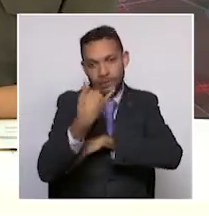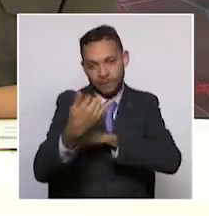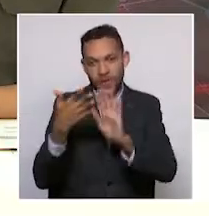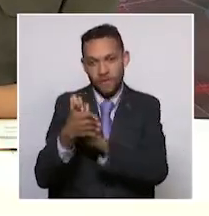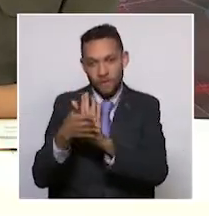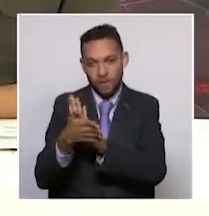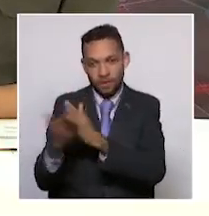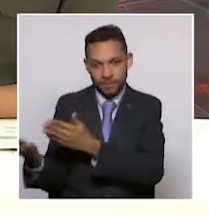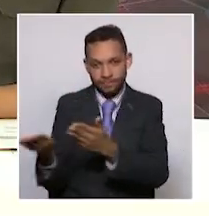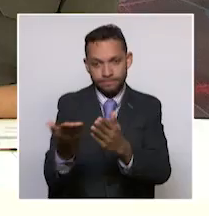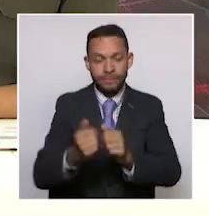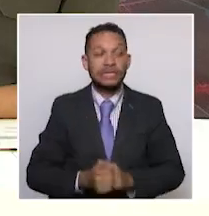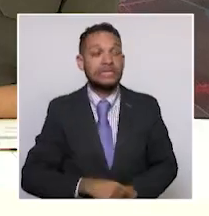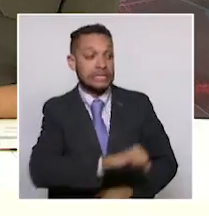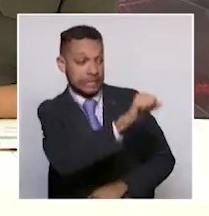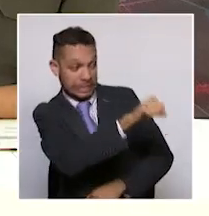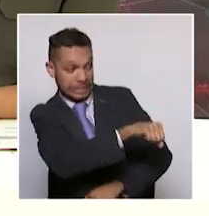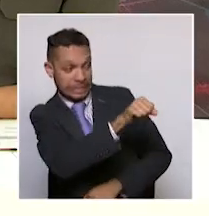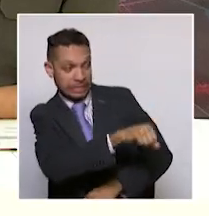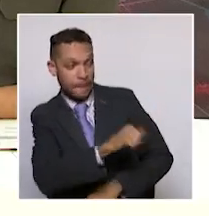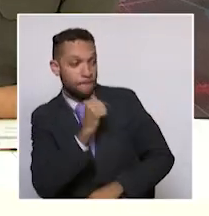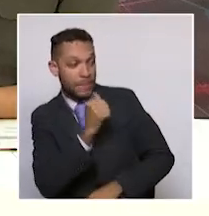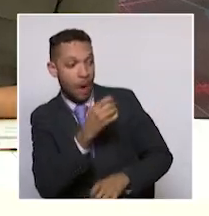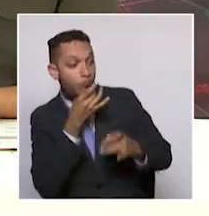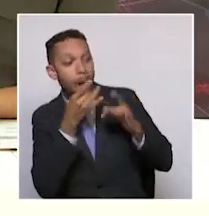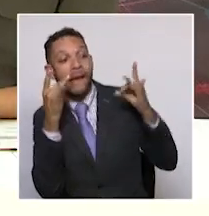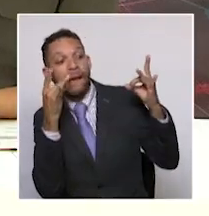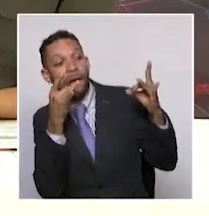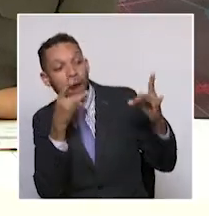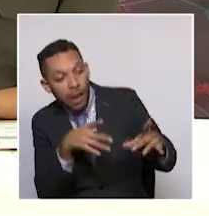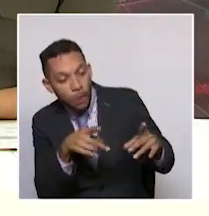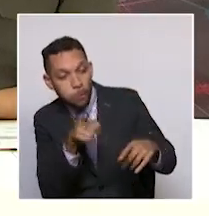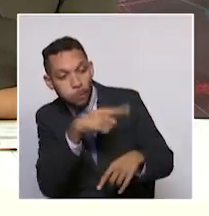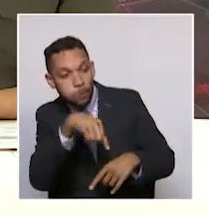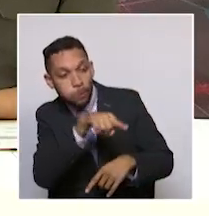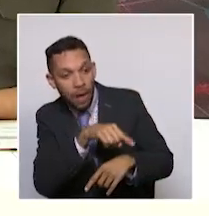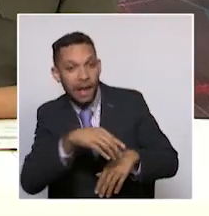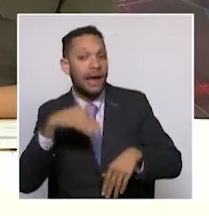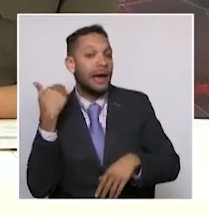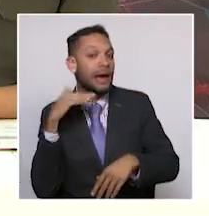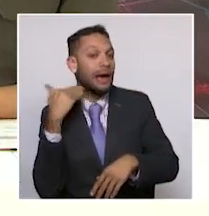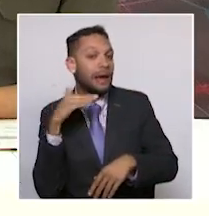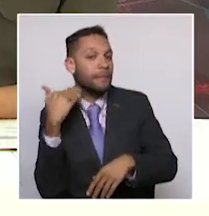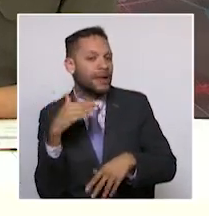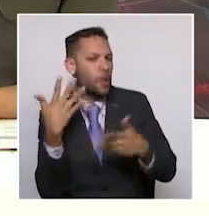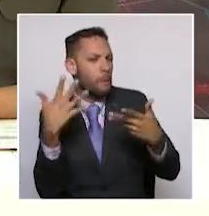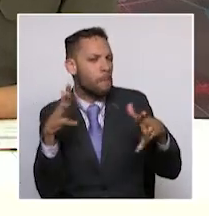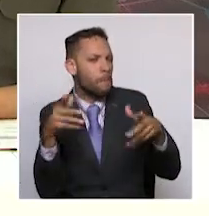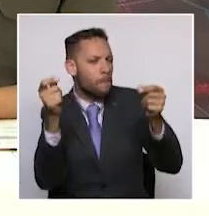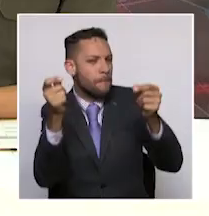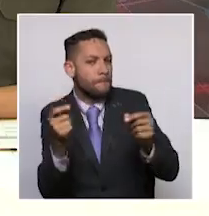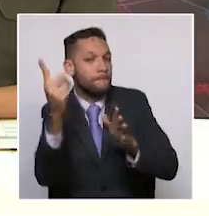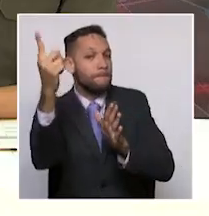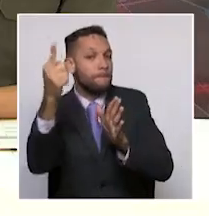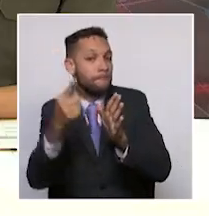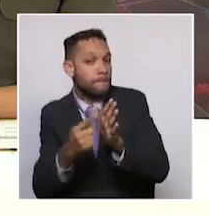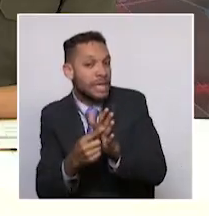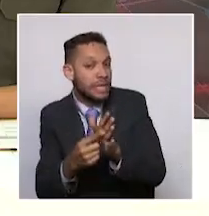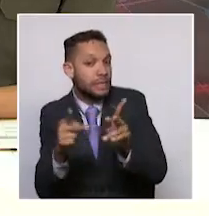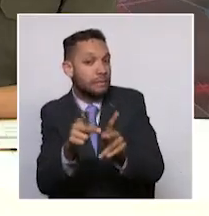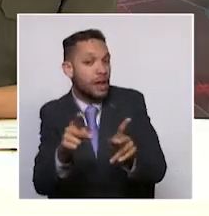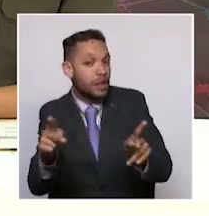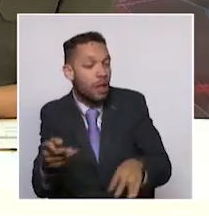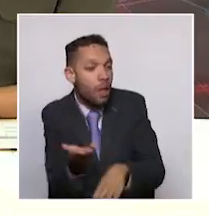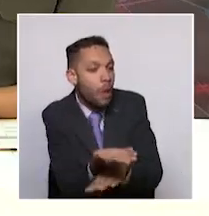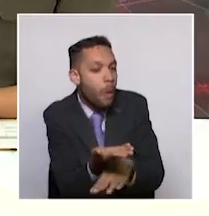Daniela. Rubén, y es que el problema es muy grave porque solamente, por ejemplo, en Armenia se contabilizan cerca de 1,000 personas en la